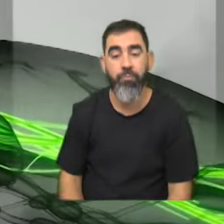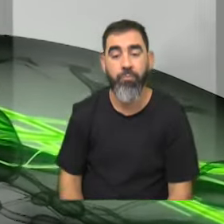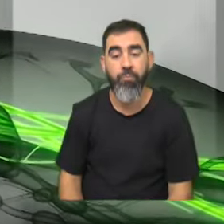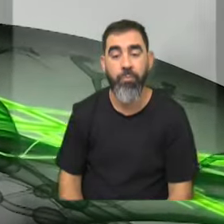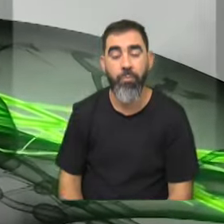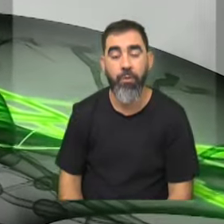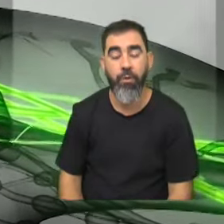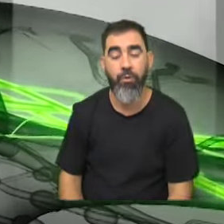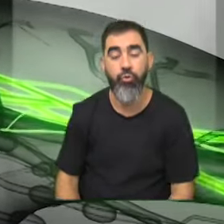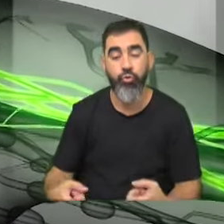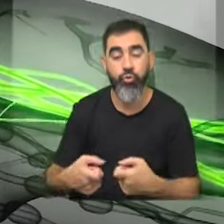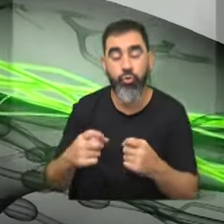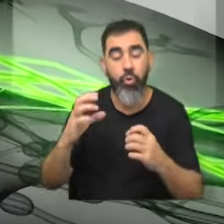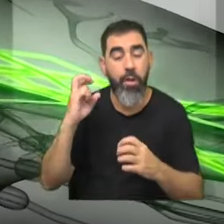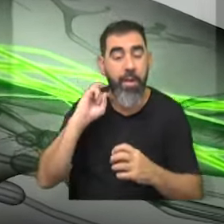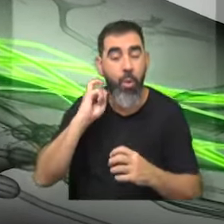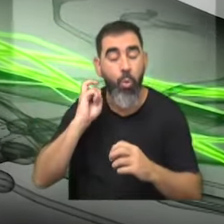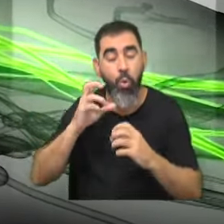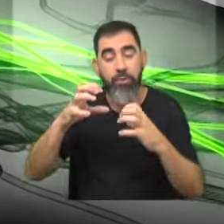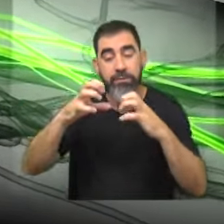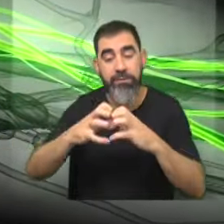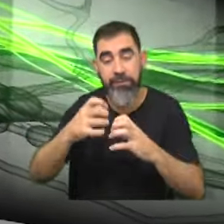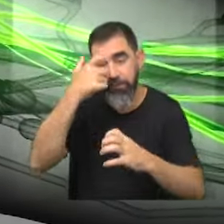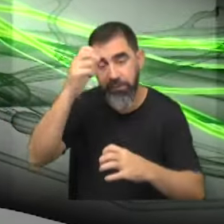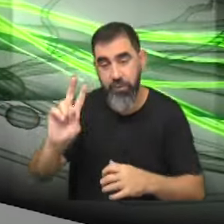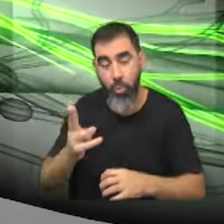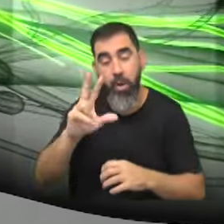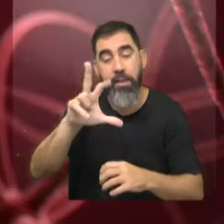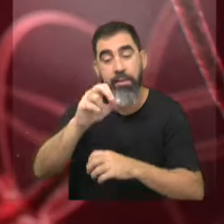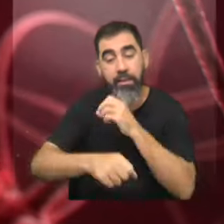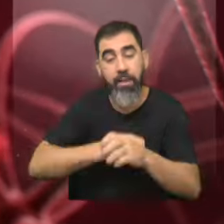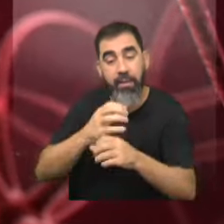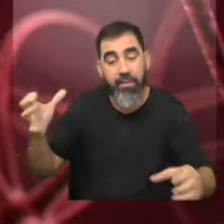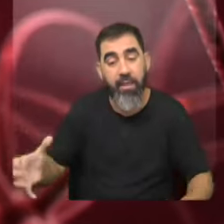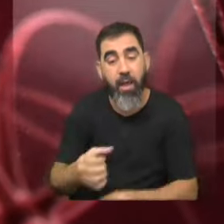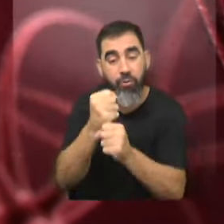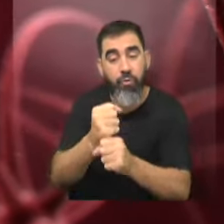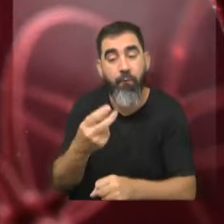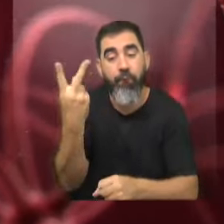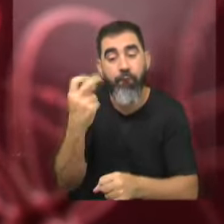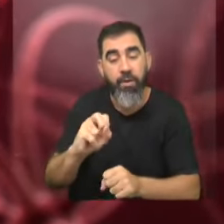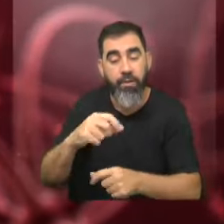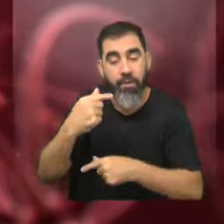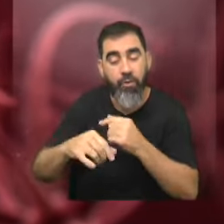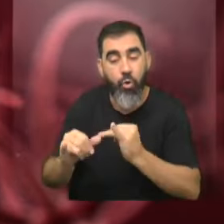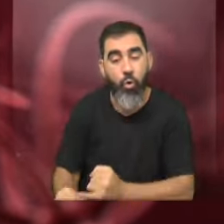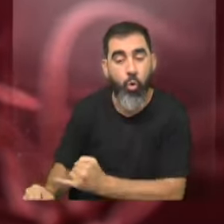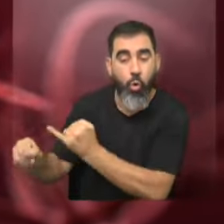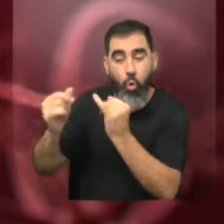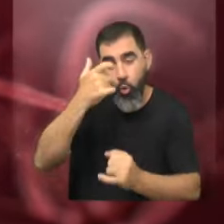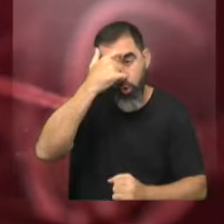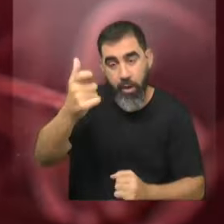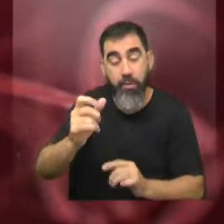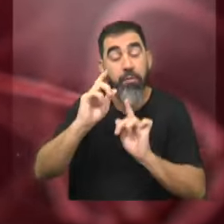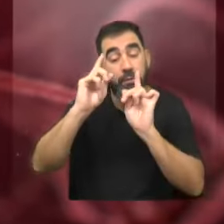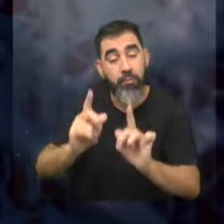La Sociedad de Neurociencias del Uruguay celebra sus 30 años de creación con la edición número 20 de sus tradicionales jornadas científicas, pero